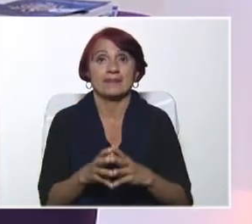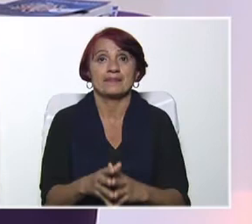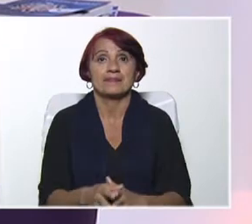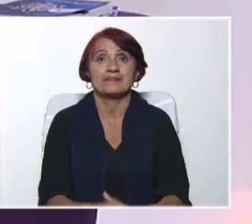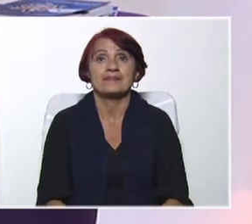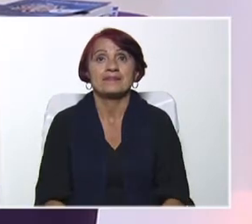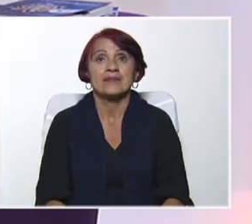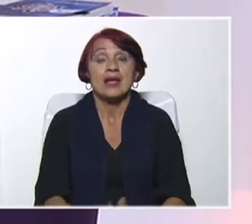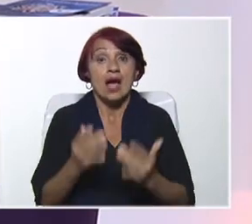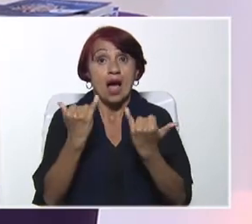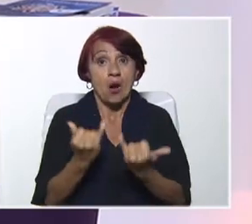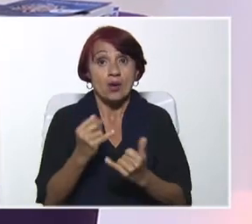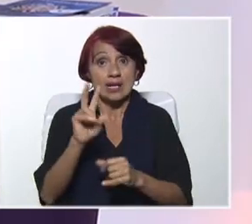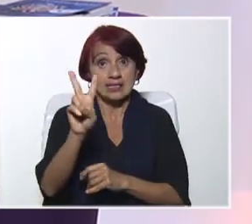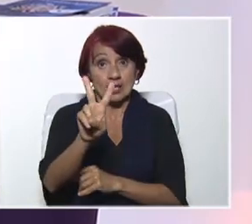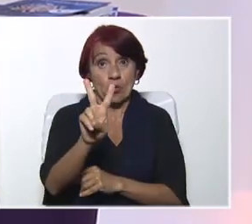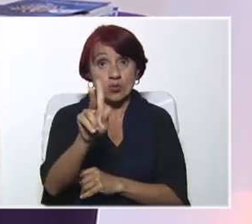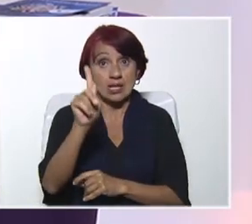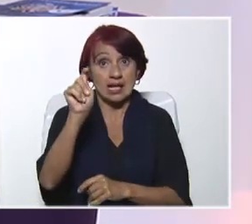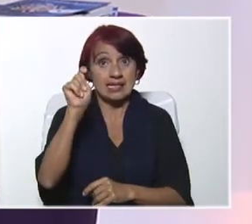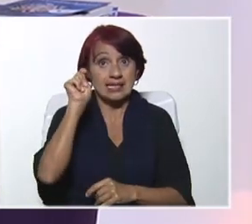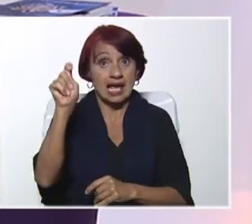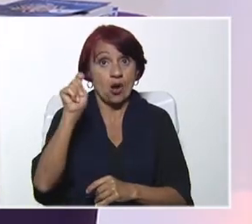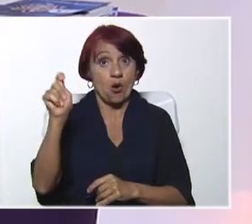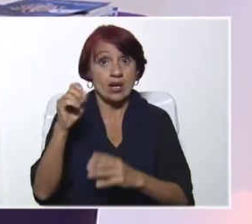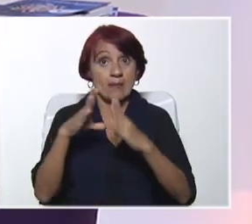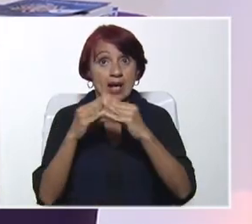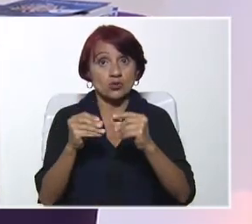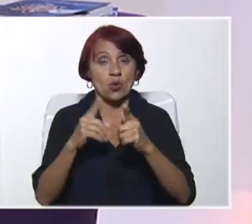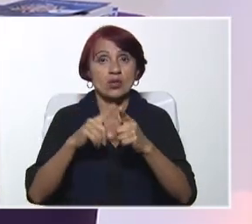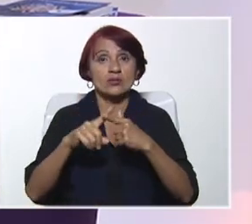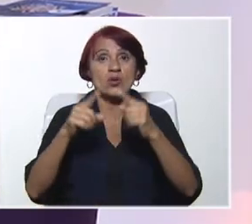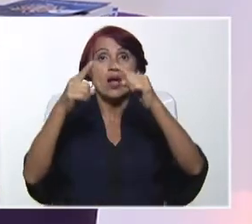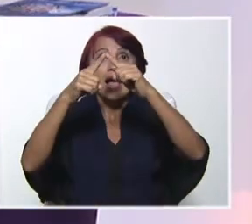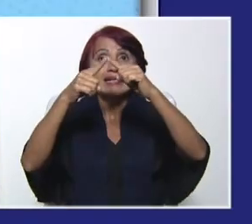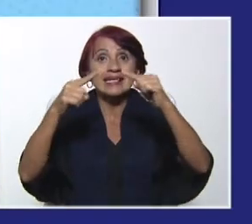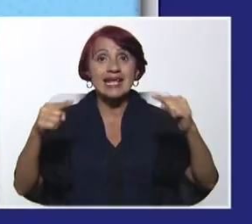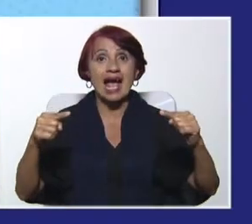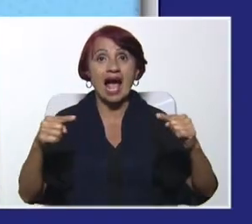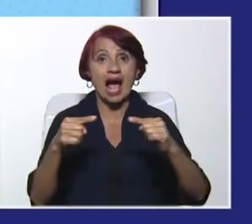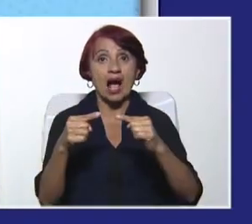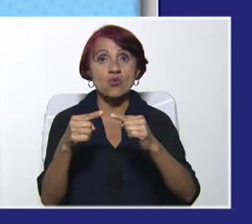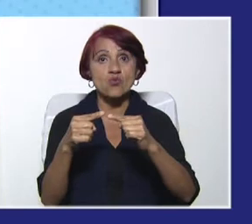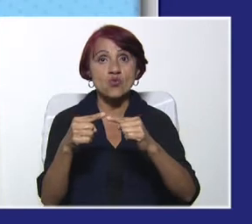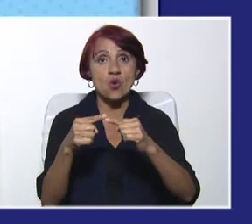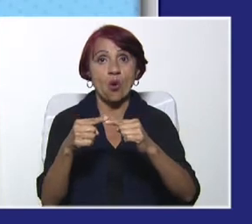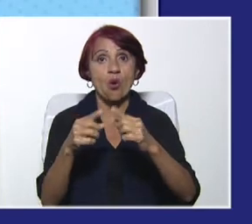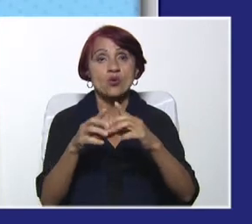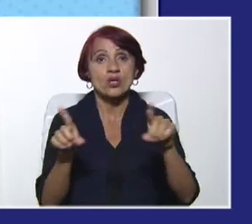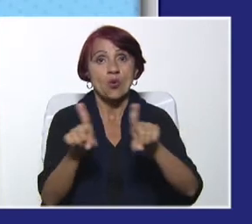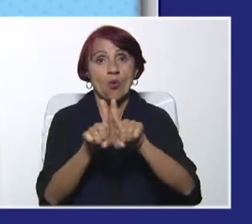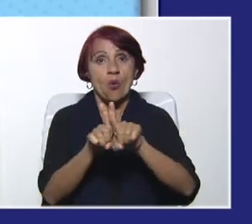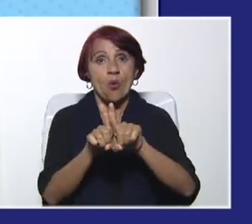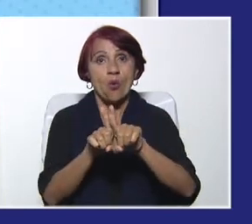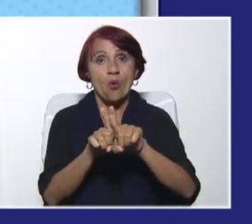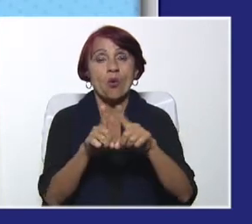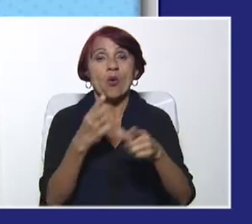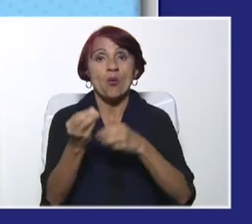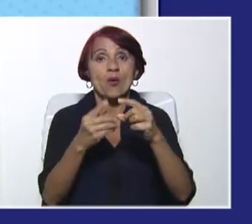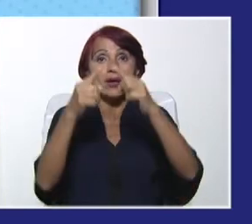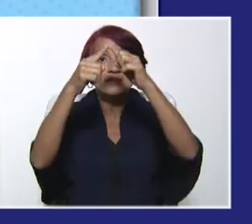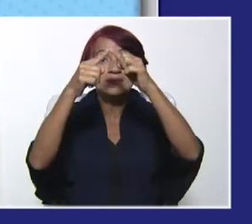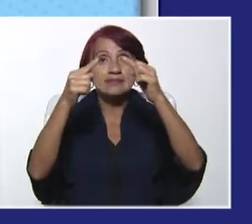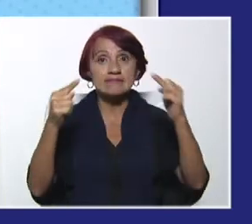Vamos ahora con el segundo teorema de Tales. Dado un triángulo, si se traza un segmento paralelo a uno de los lados del triángulo,